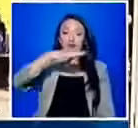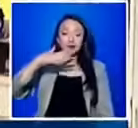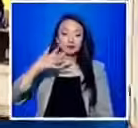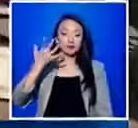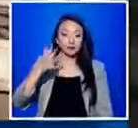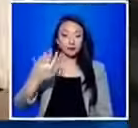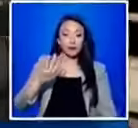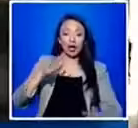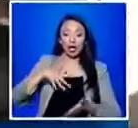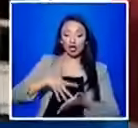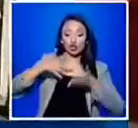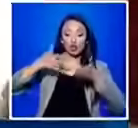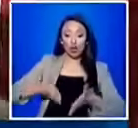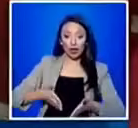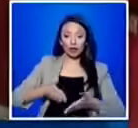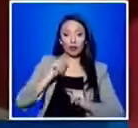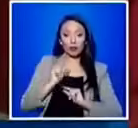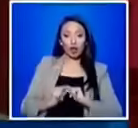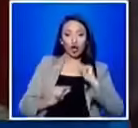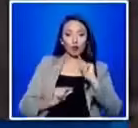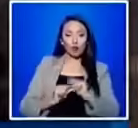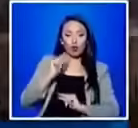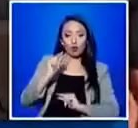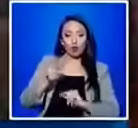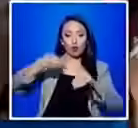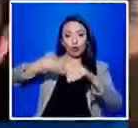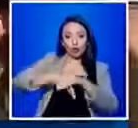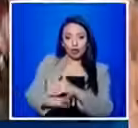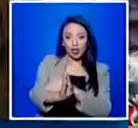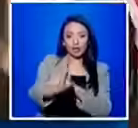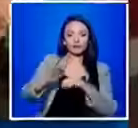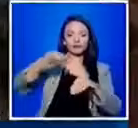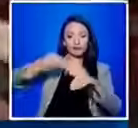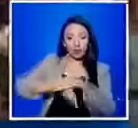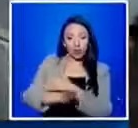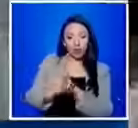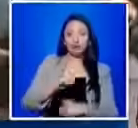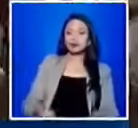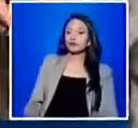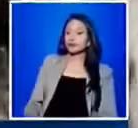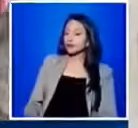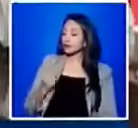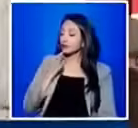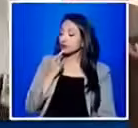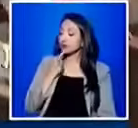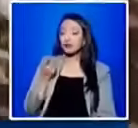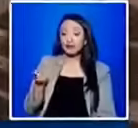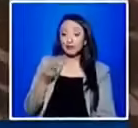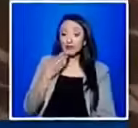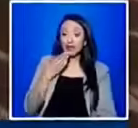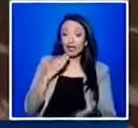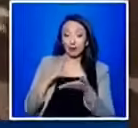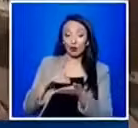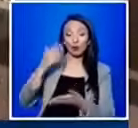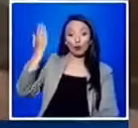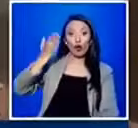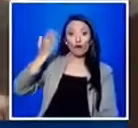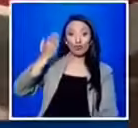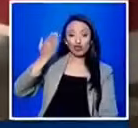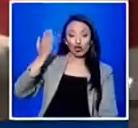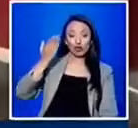Los estudiantes pues van llegando de a poco. Parte de las recomendaciones que también les han dado, por ejemplo, los docentes